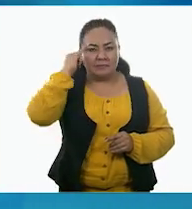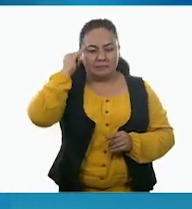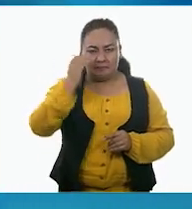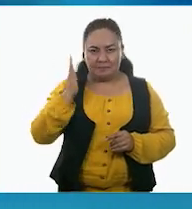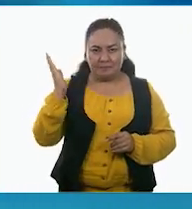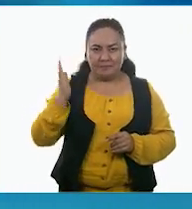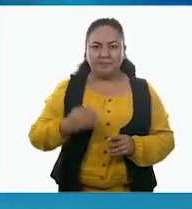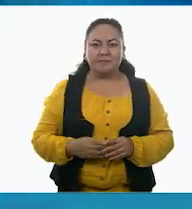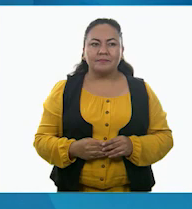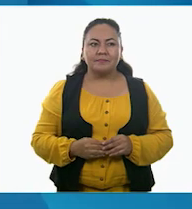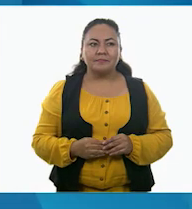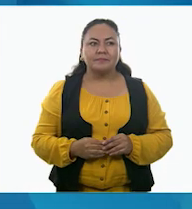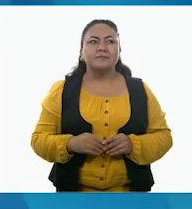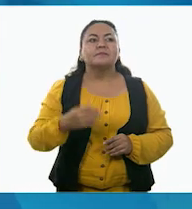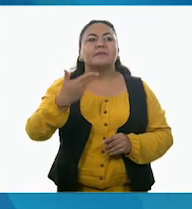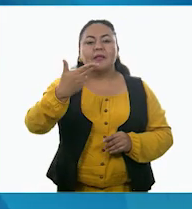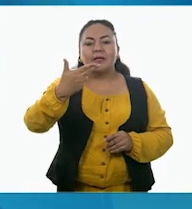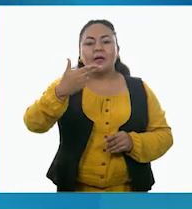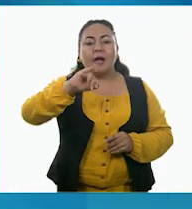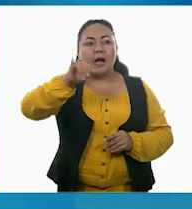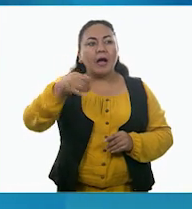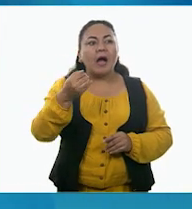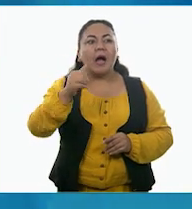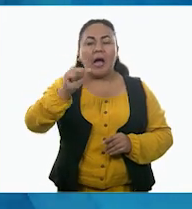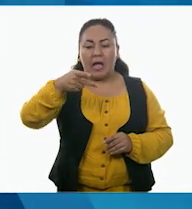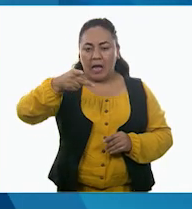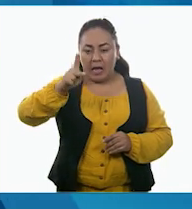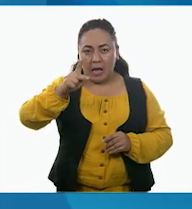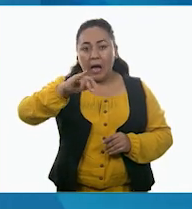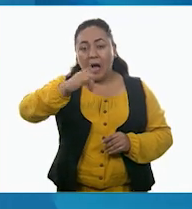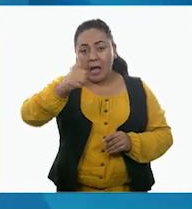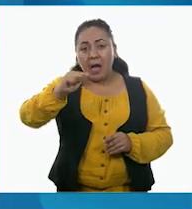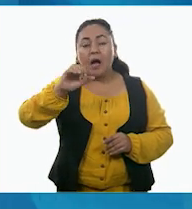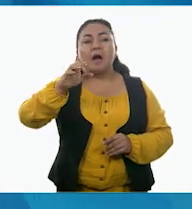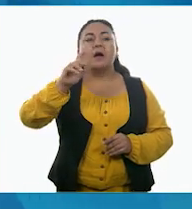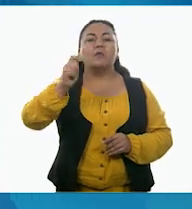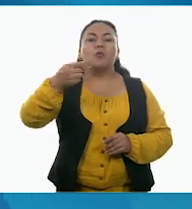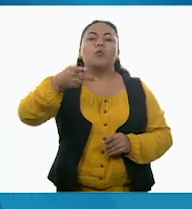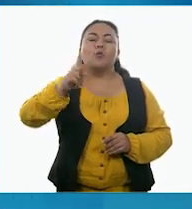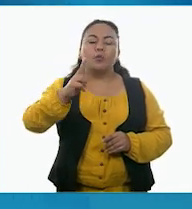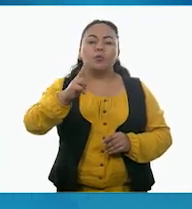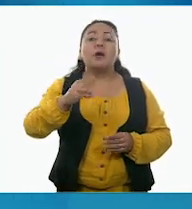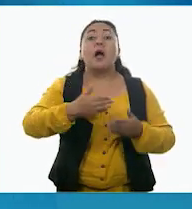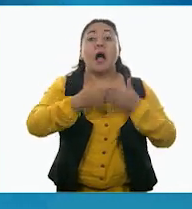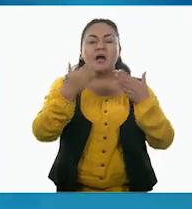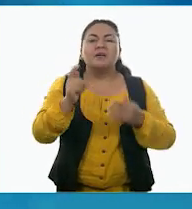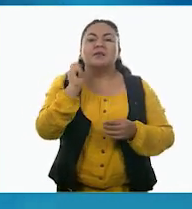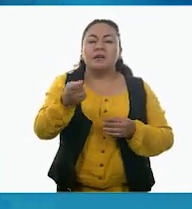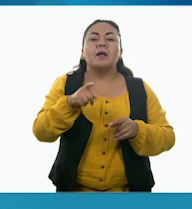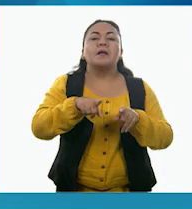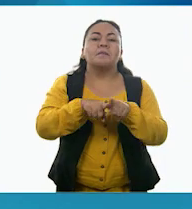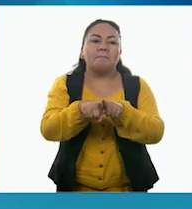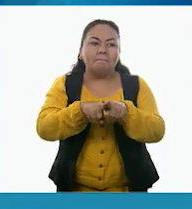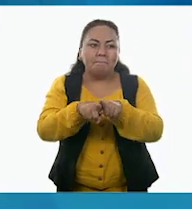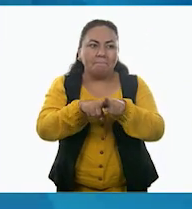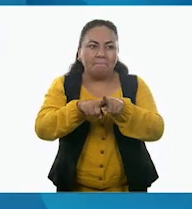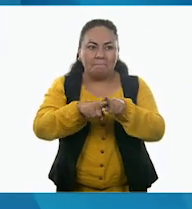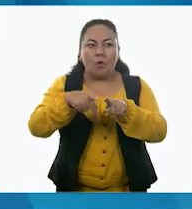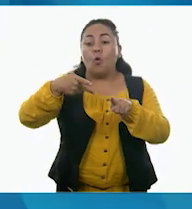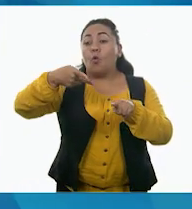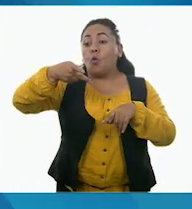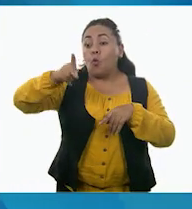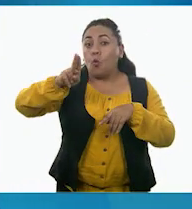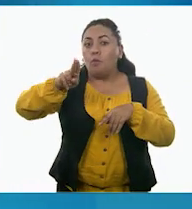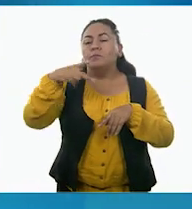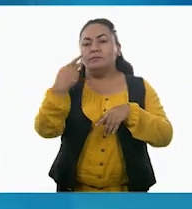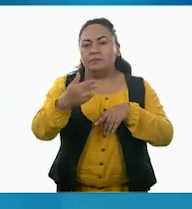hayaku, ¿ok? Esta lleva dos palabras. La segunda, que es ku, significa hermano, y es más